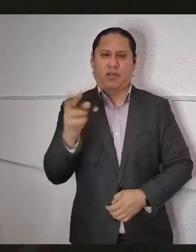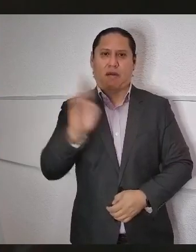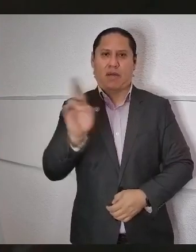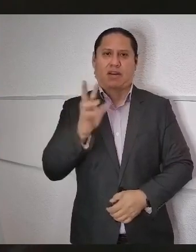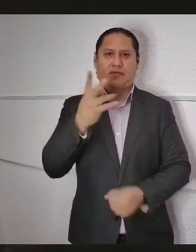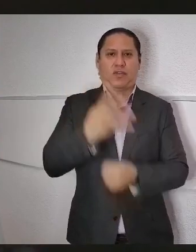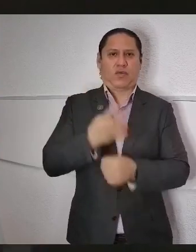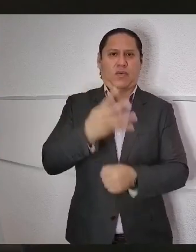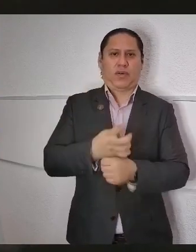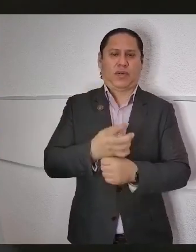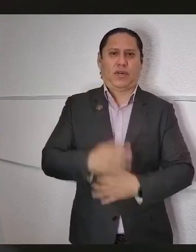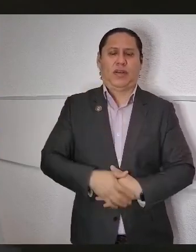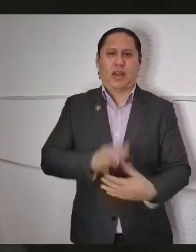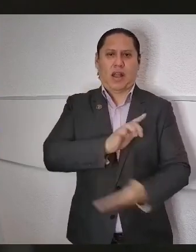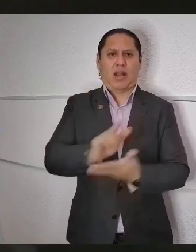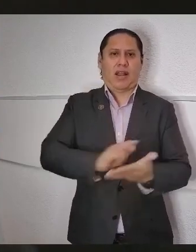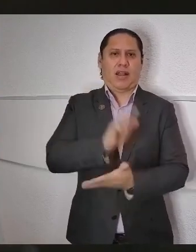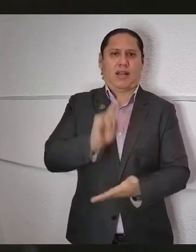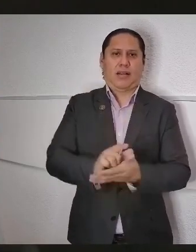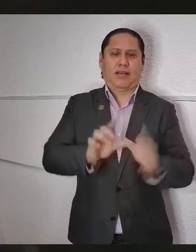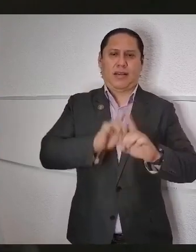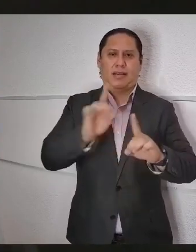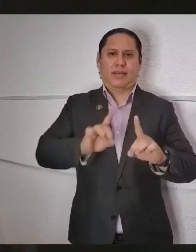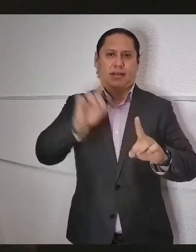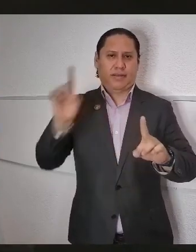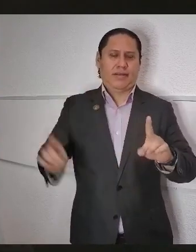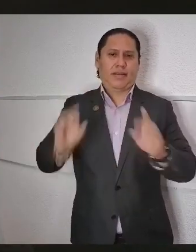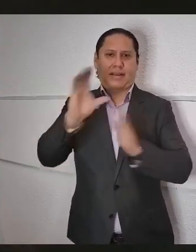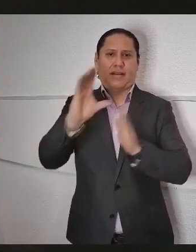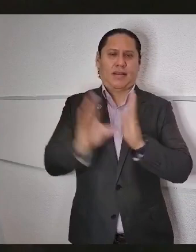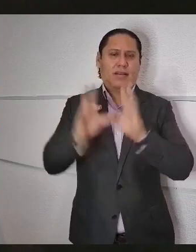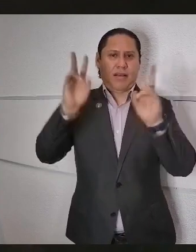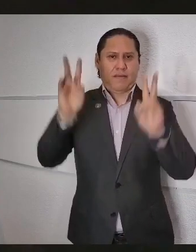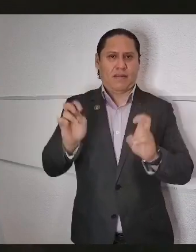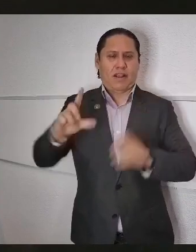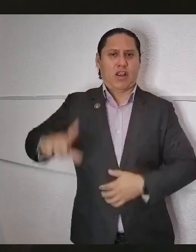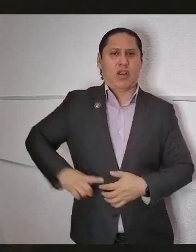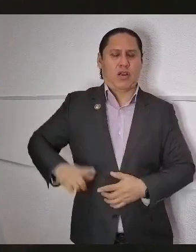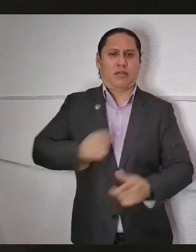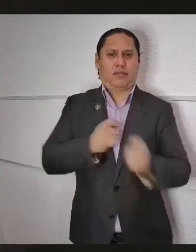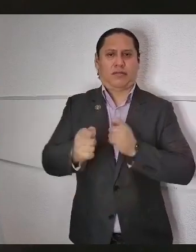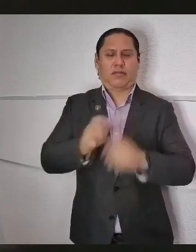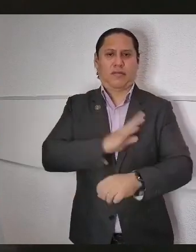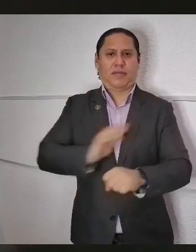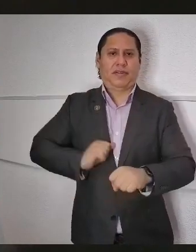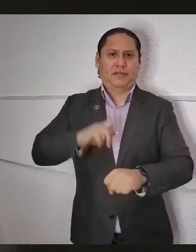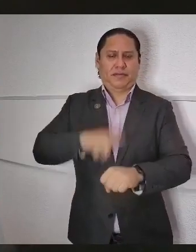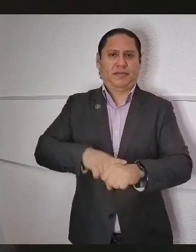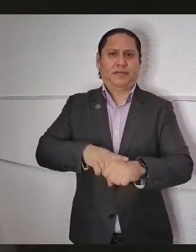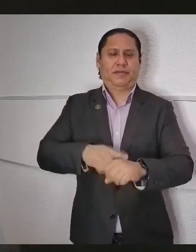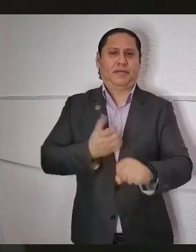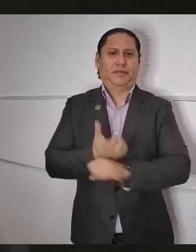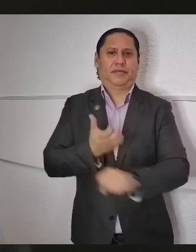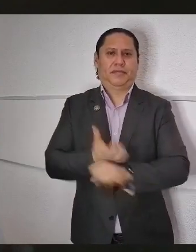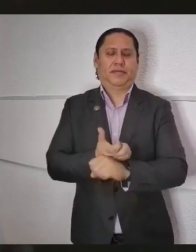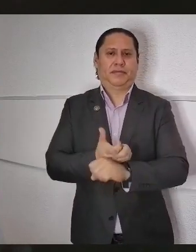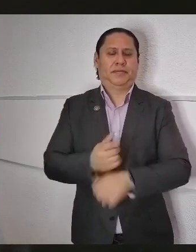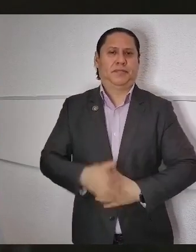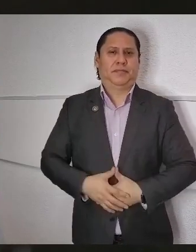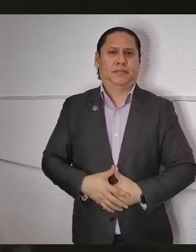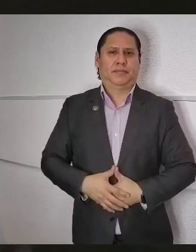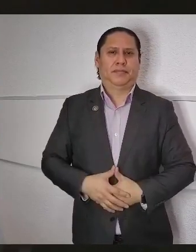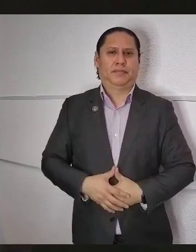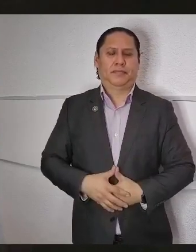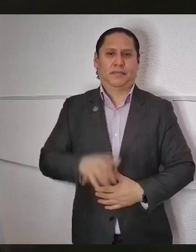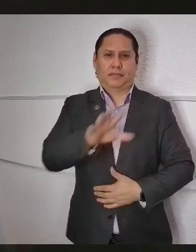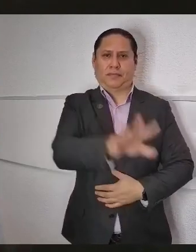párrafo cuarto de la Ley de Desarrollo Constitucional en materia de Gobierno y Administración Municipal del Estado,